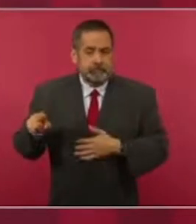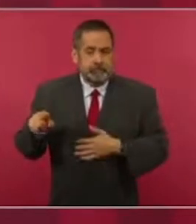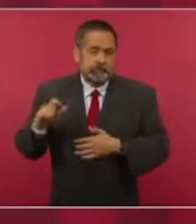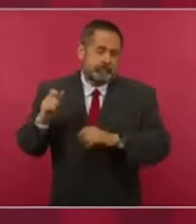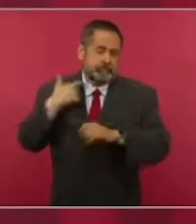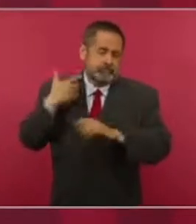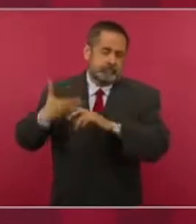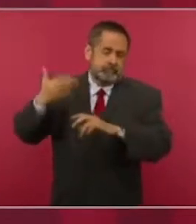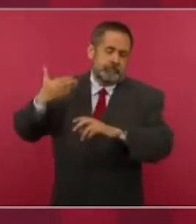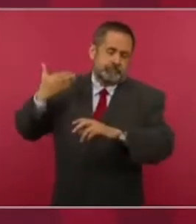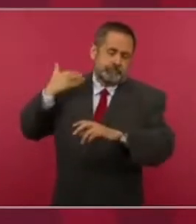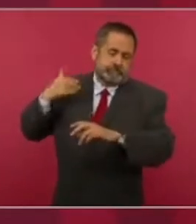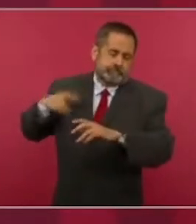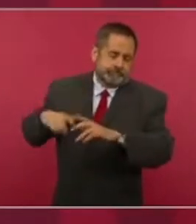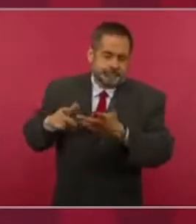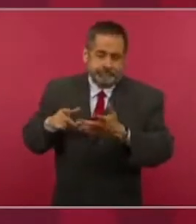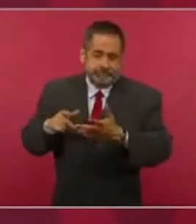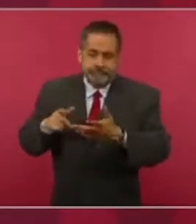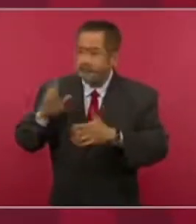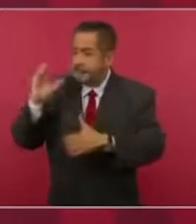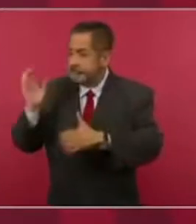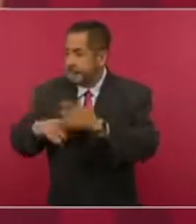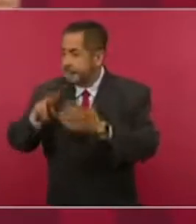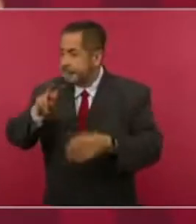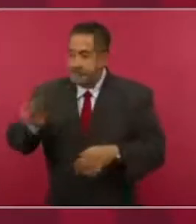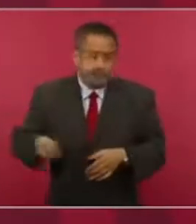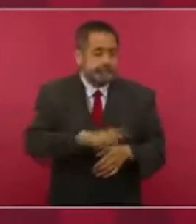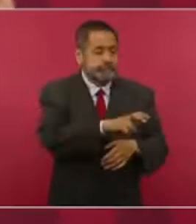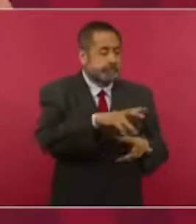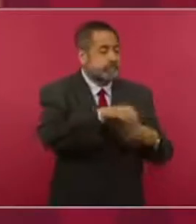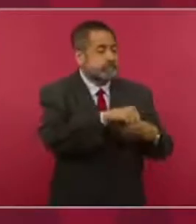gobiernos anteriores, pero así está.